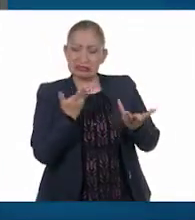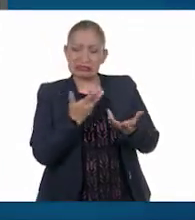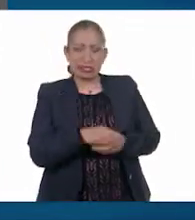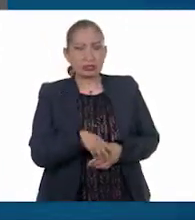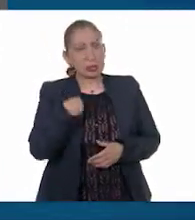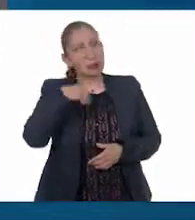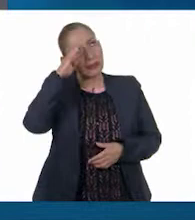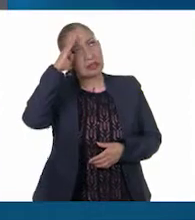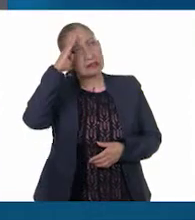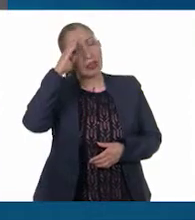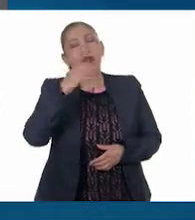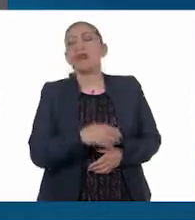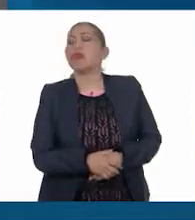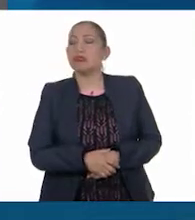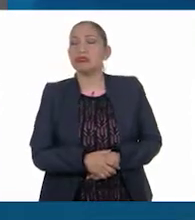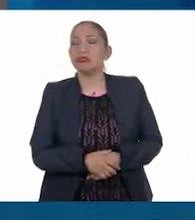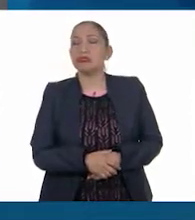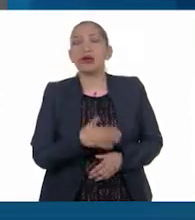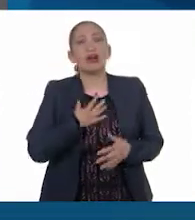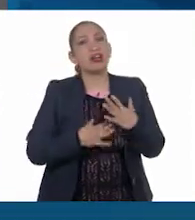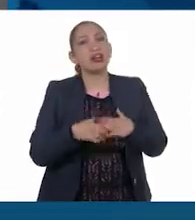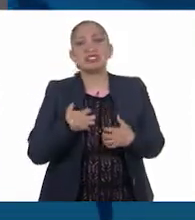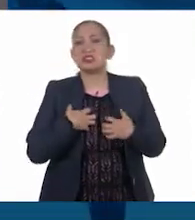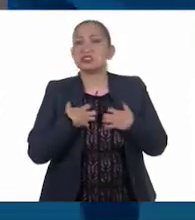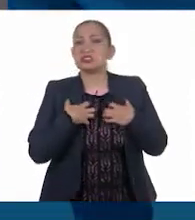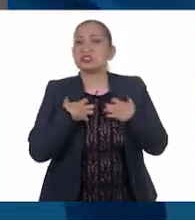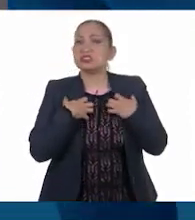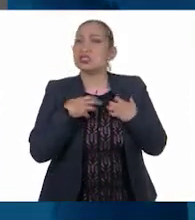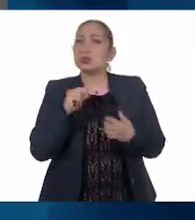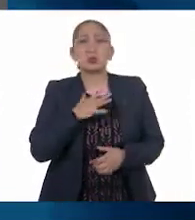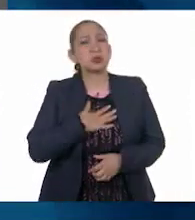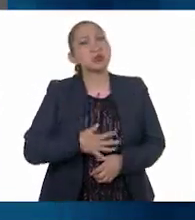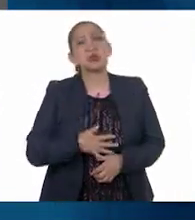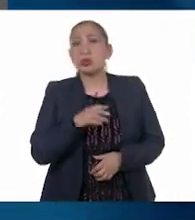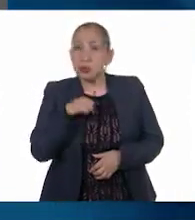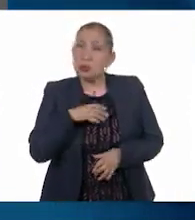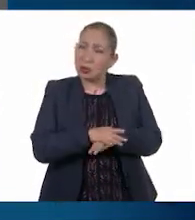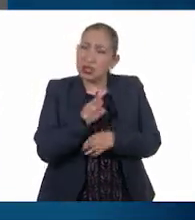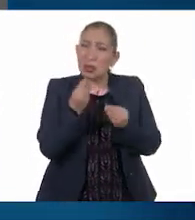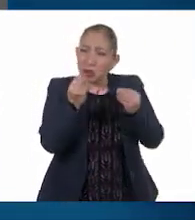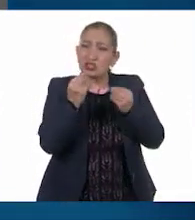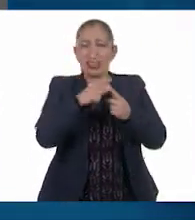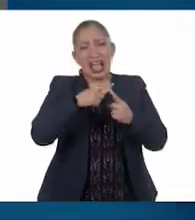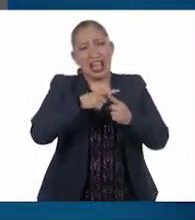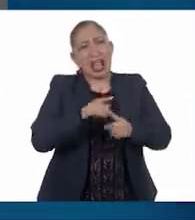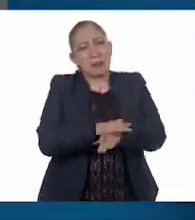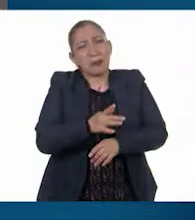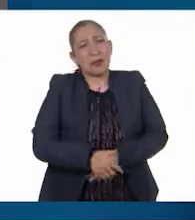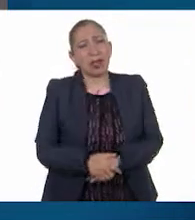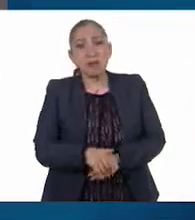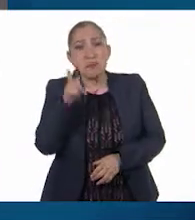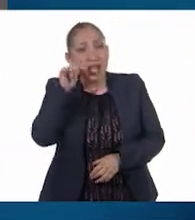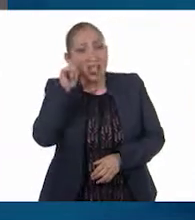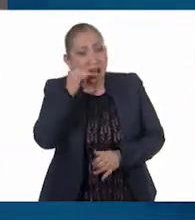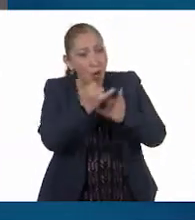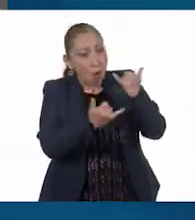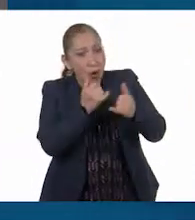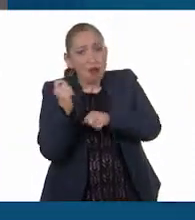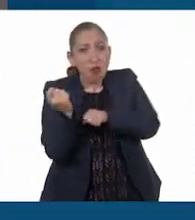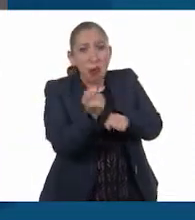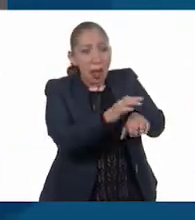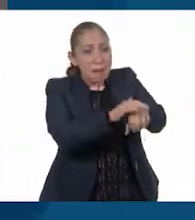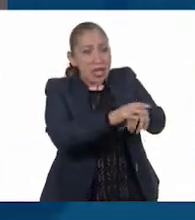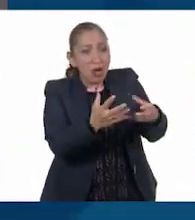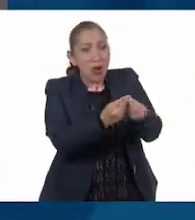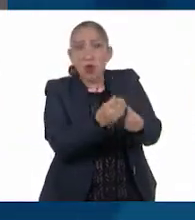más de pensarlo, me pongo de mal humor, es injusto. Es que no nos pueden dejar tanta tarea. Mañana tengo juego de béisbol con